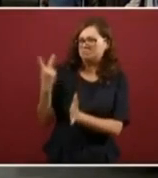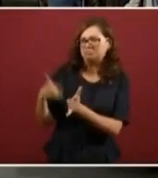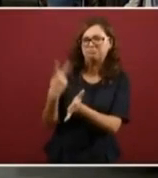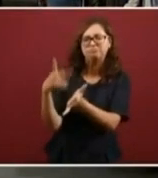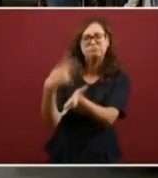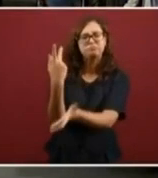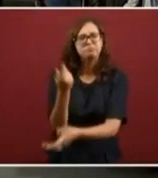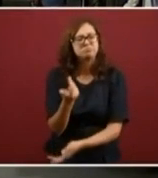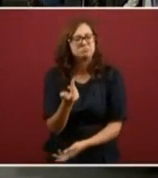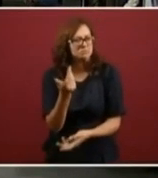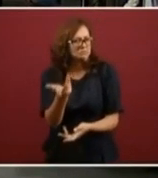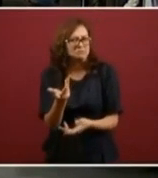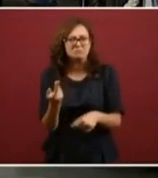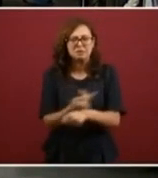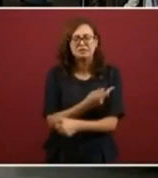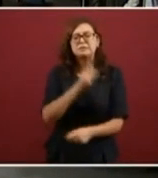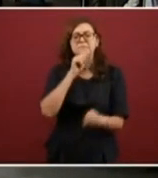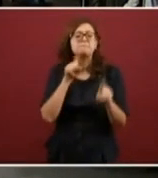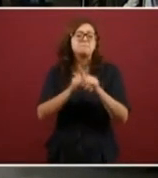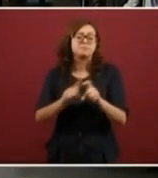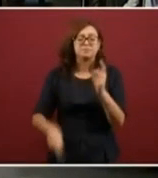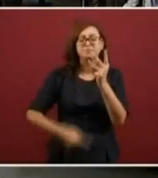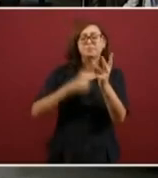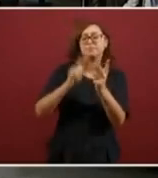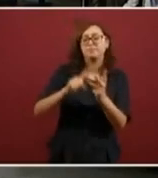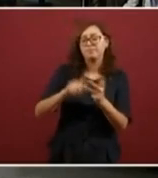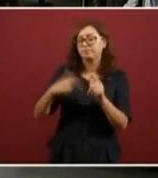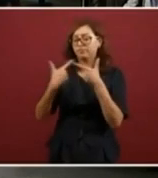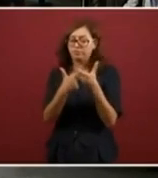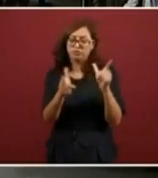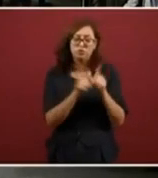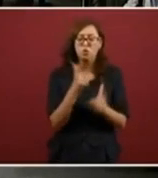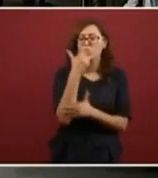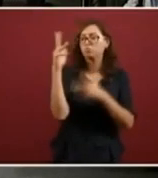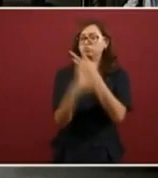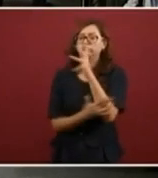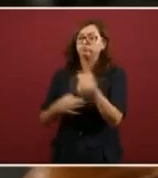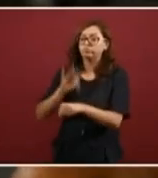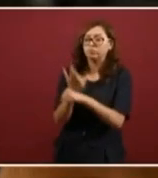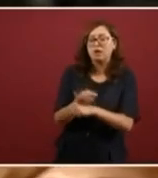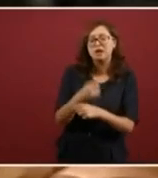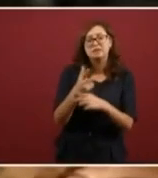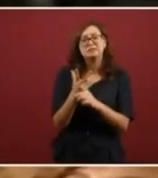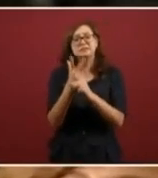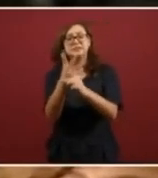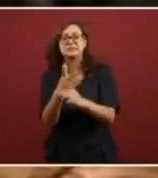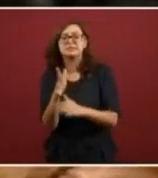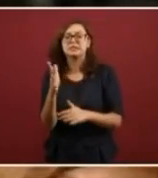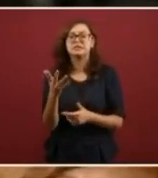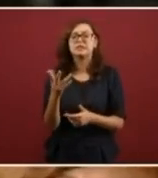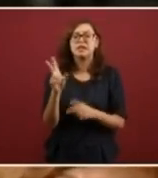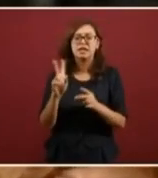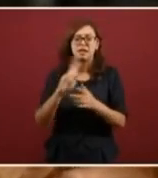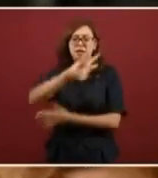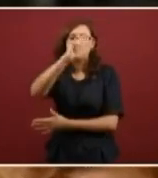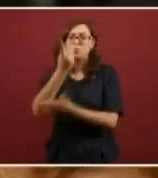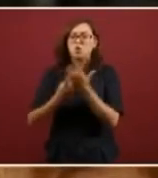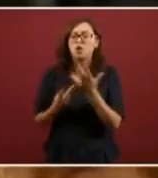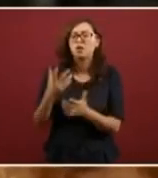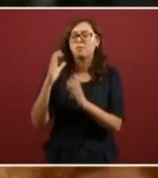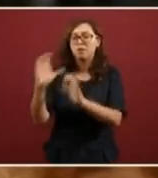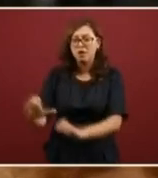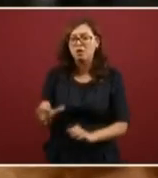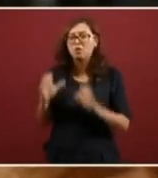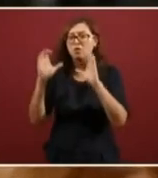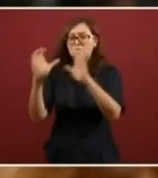mismo, ya que estamos hablando de este lugar, ambientalistas mencionan que se redujo hasta en 26% el presupuesto para el programa de preservación